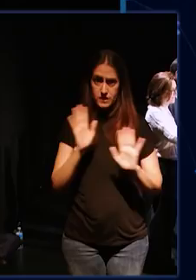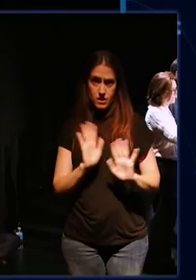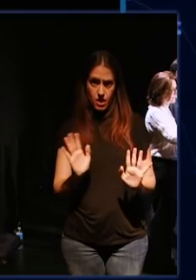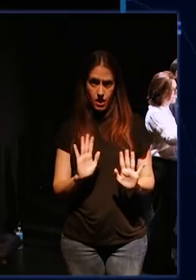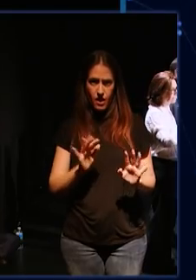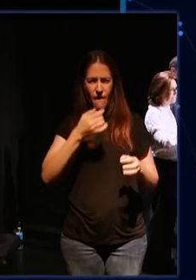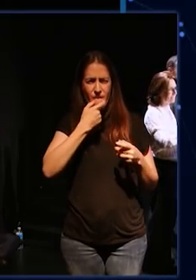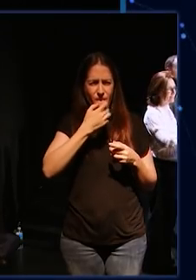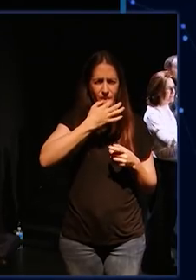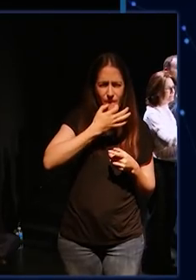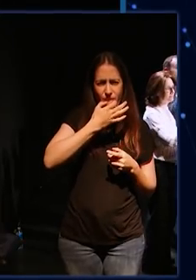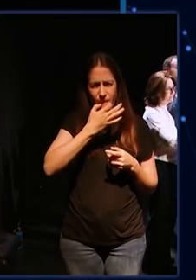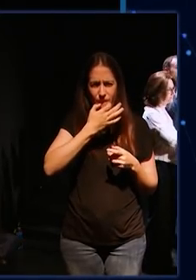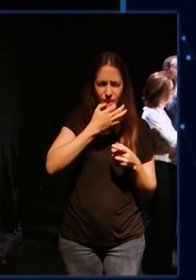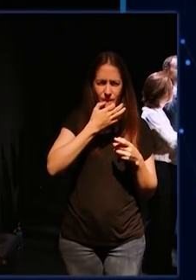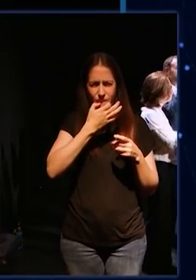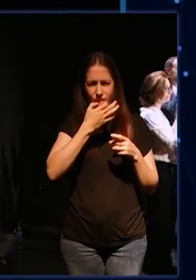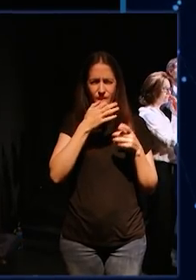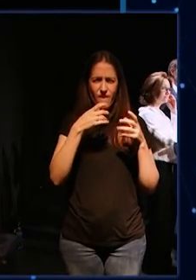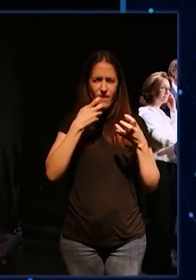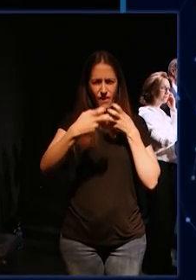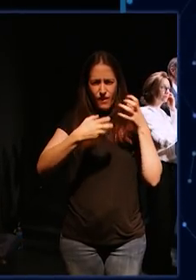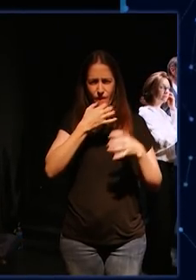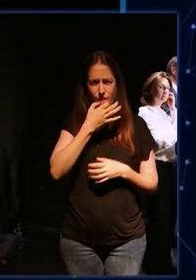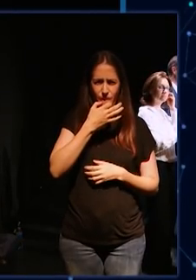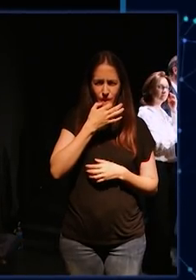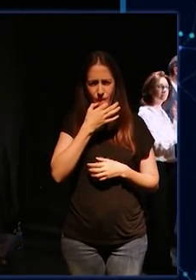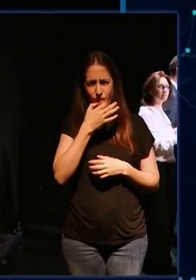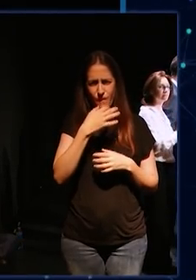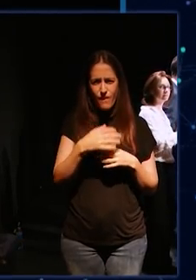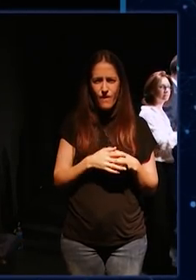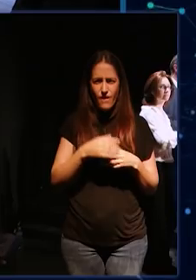El derecho a la vivienda, hay derecho a la vivienda. Silenci, sisplau.